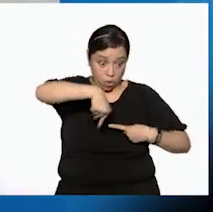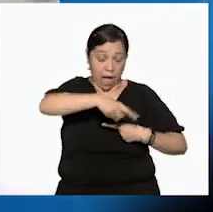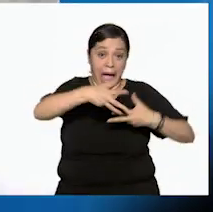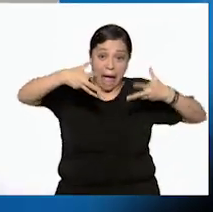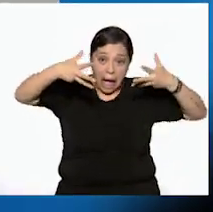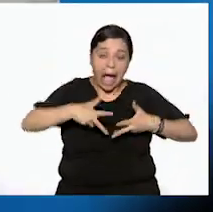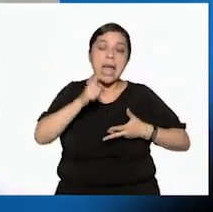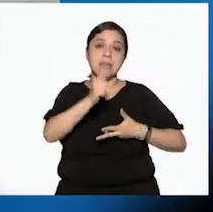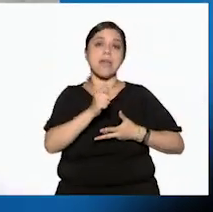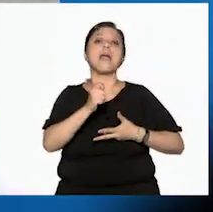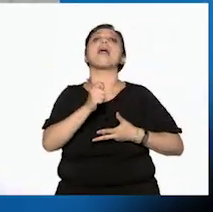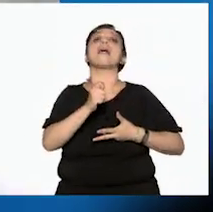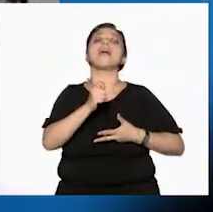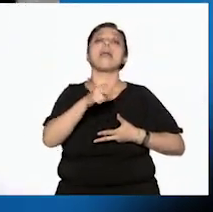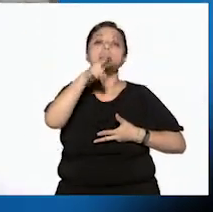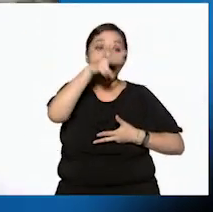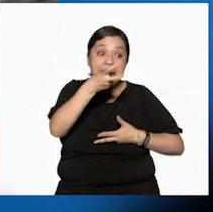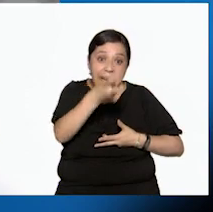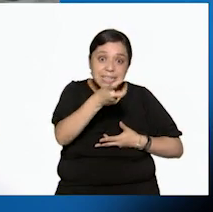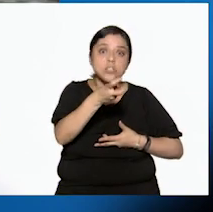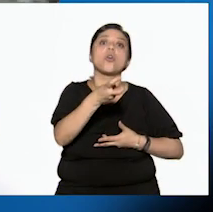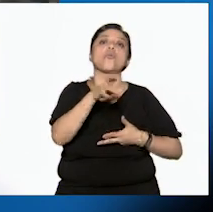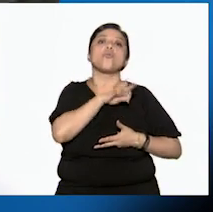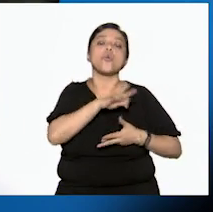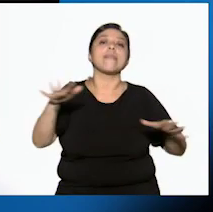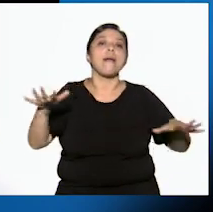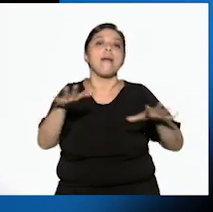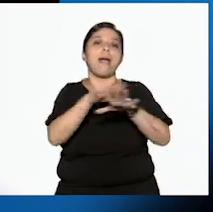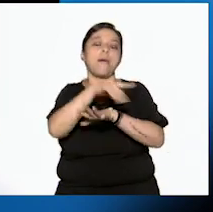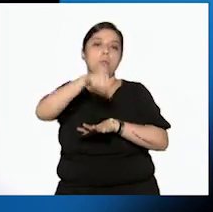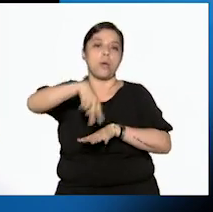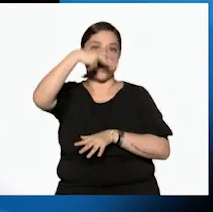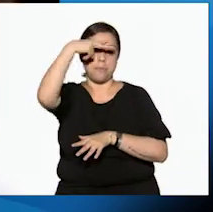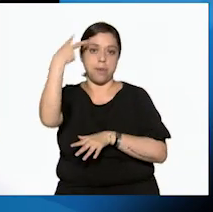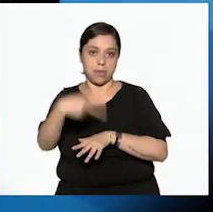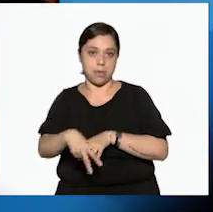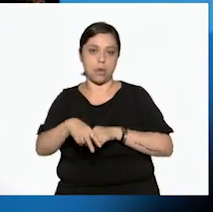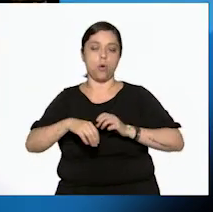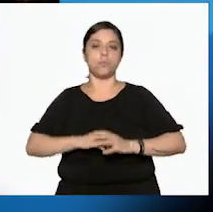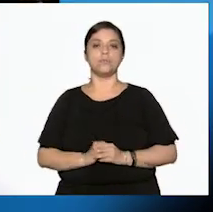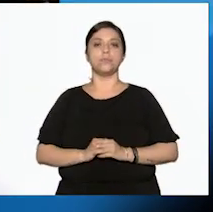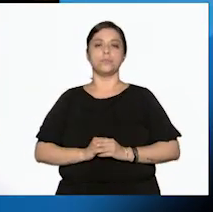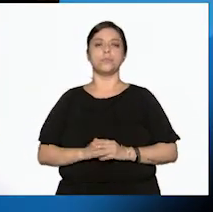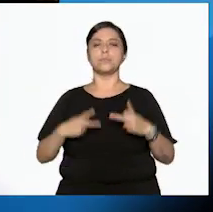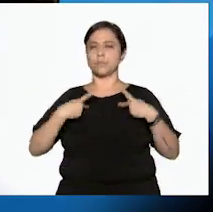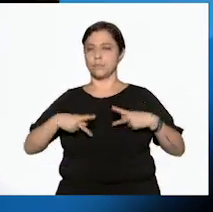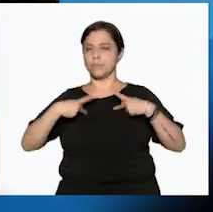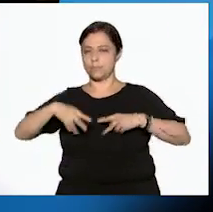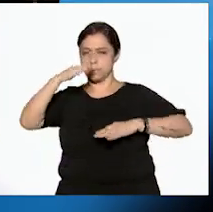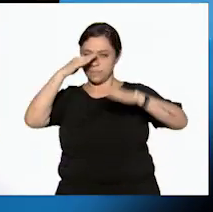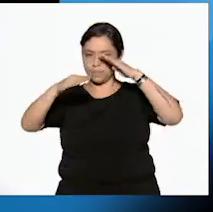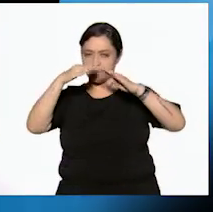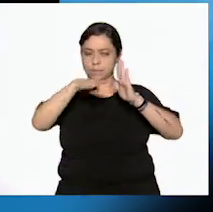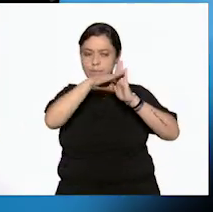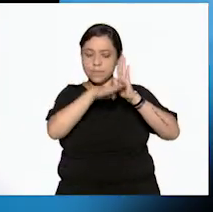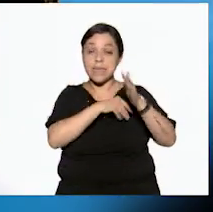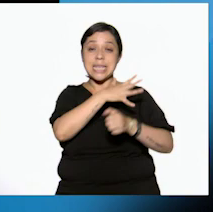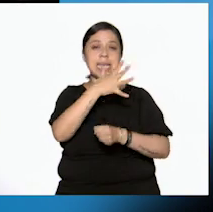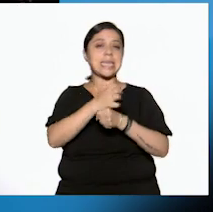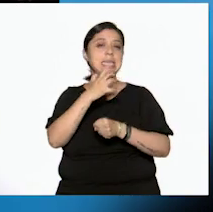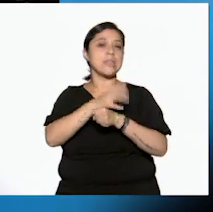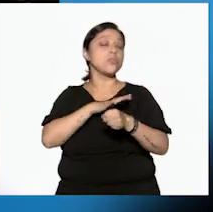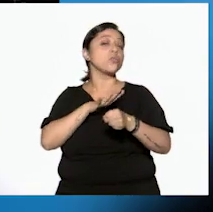grandes protagonistas del cambio en nuestro país. El público consideró que la quinta posición en nuestra lista